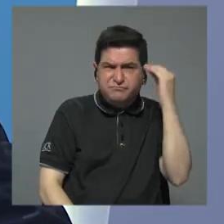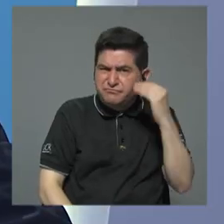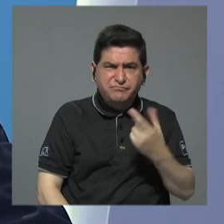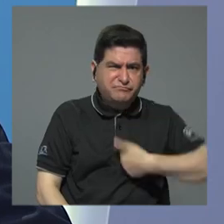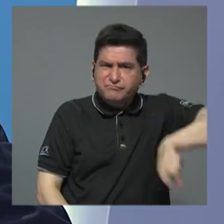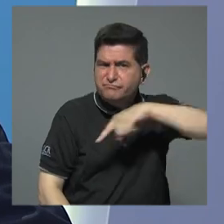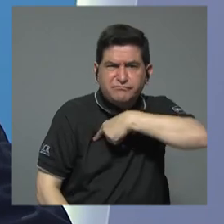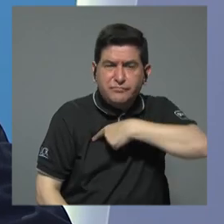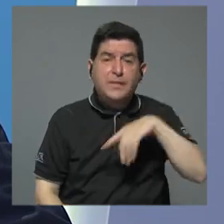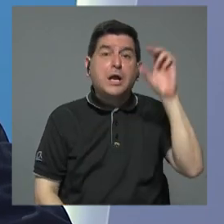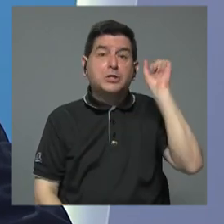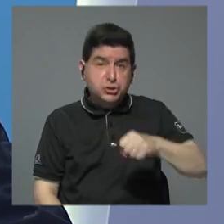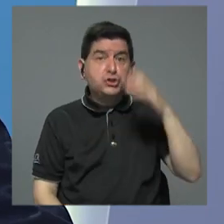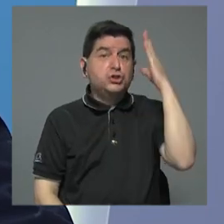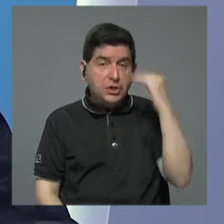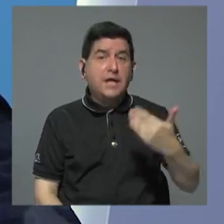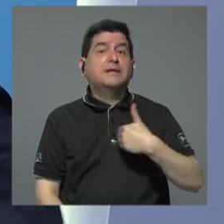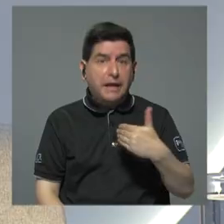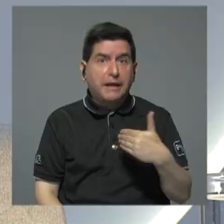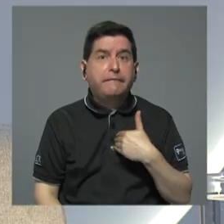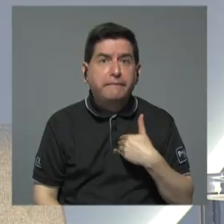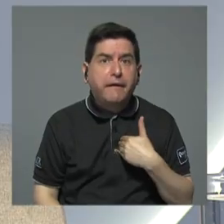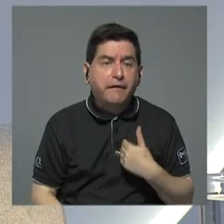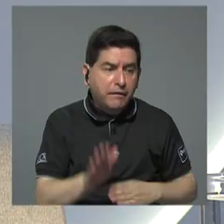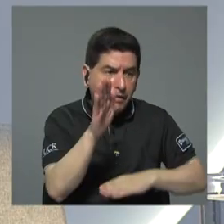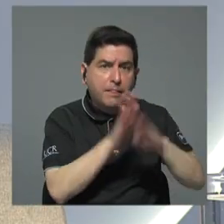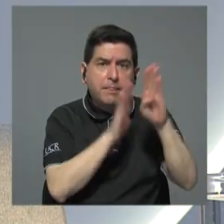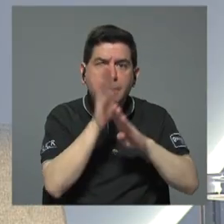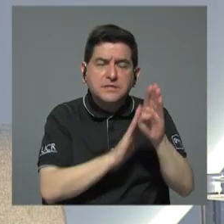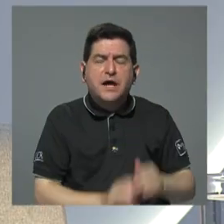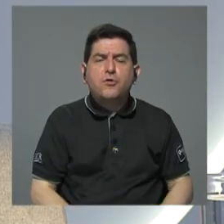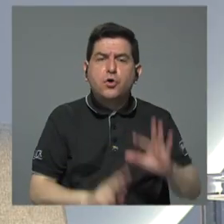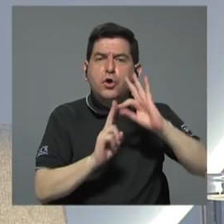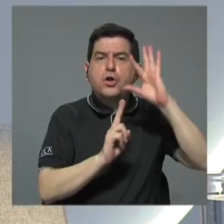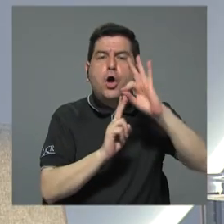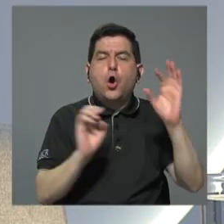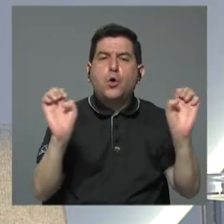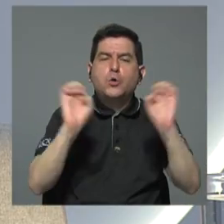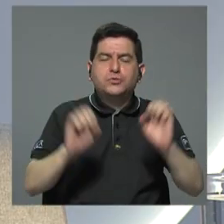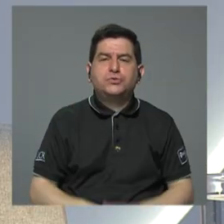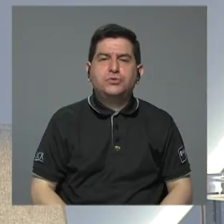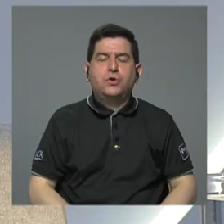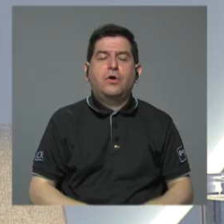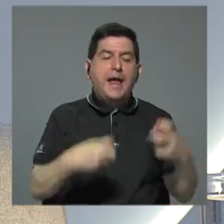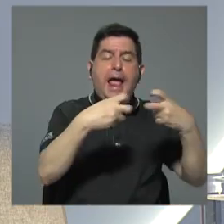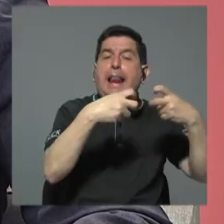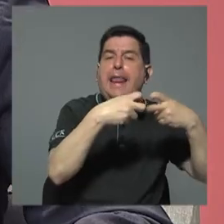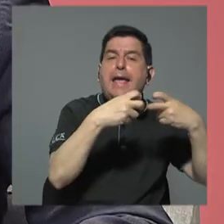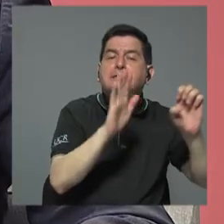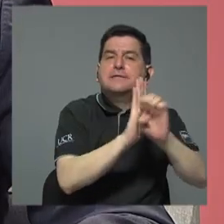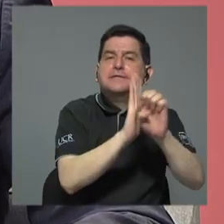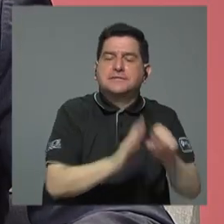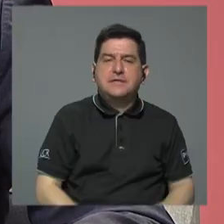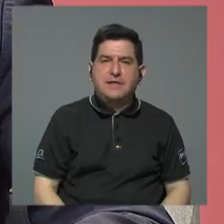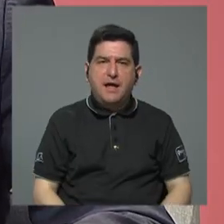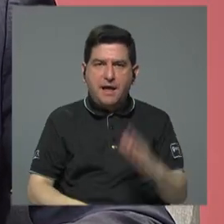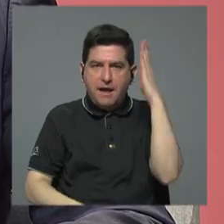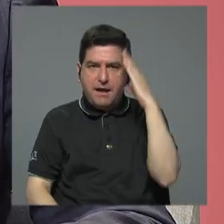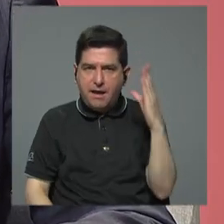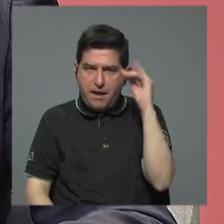cuando donde sí tenemos experiencia es en el desarrollo de fuentes alternativas de energía, como en el sector eléctrico. Tenemos